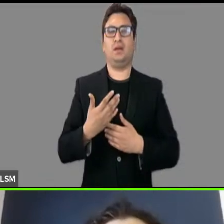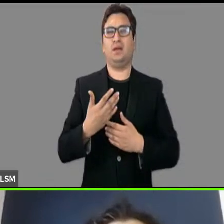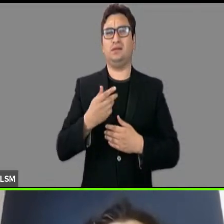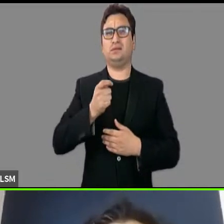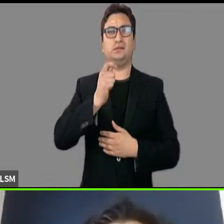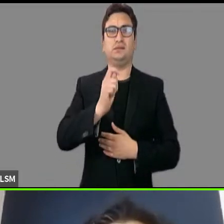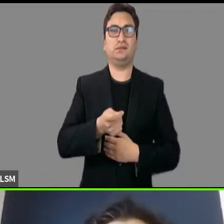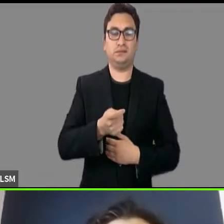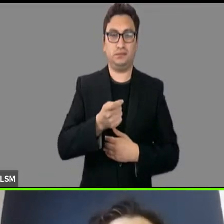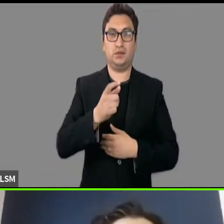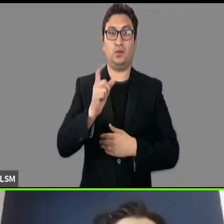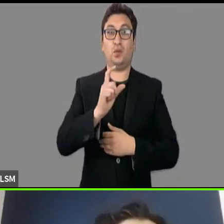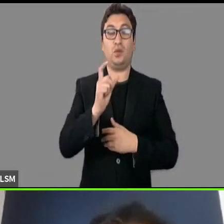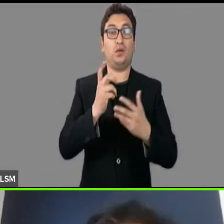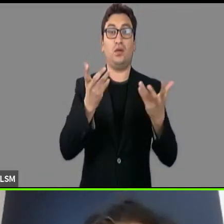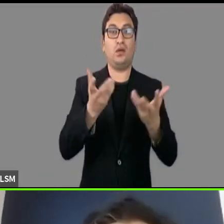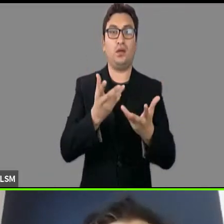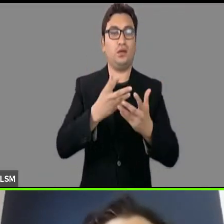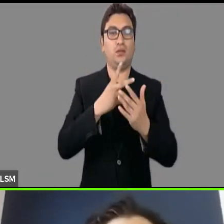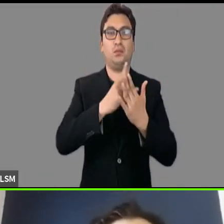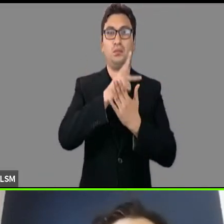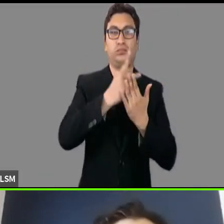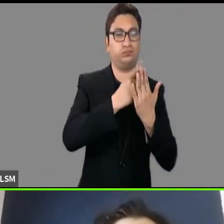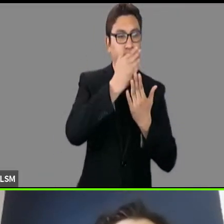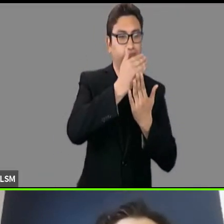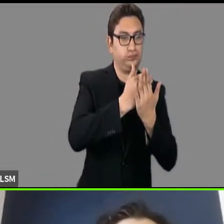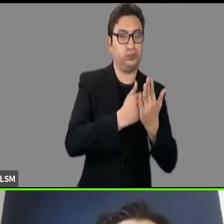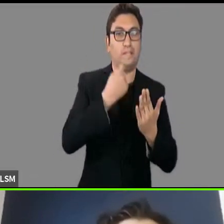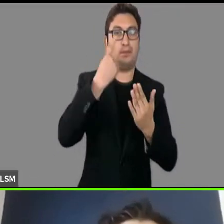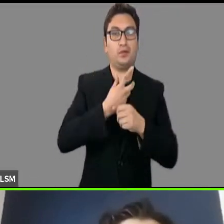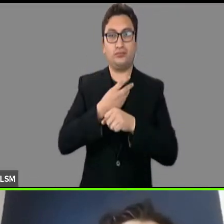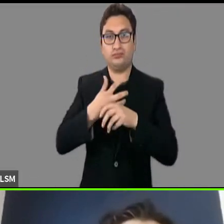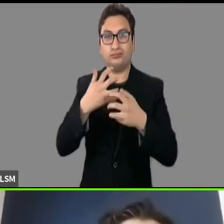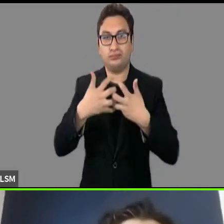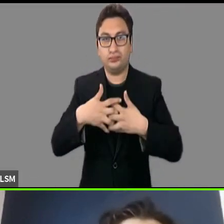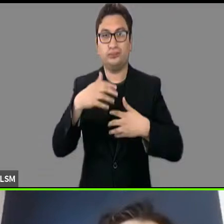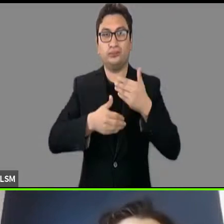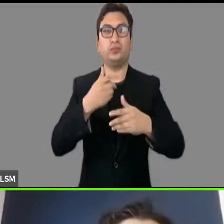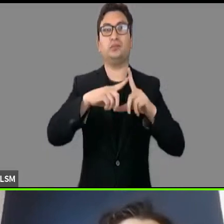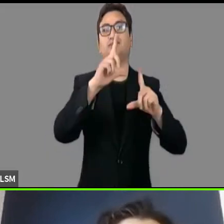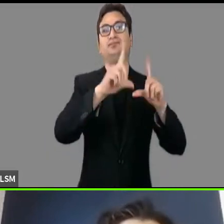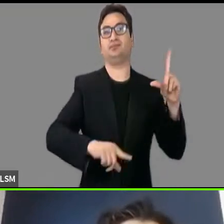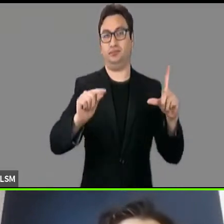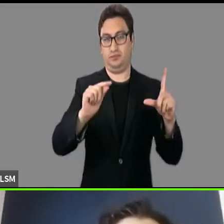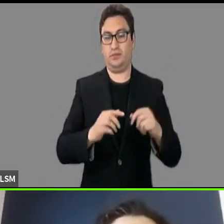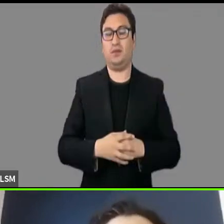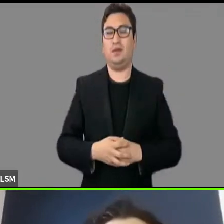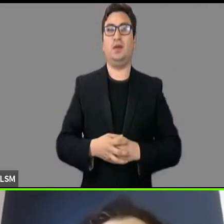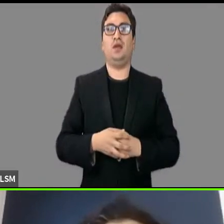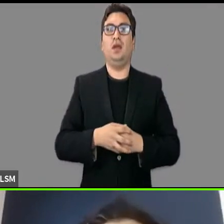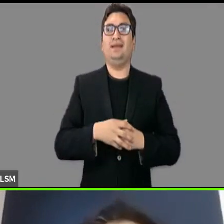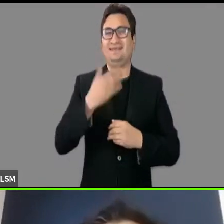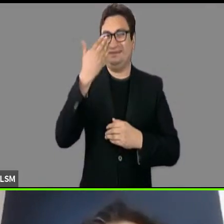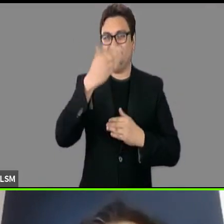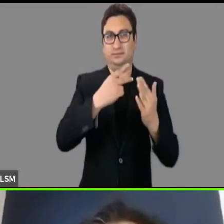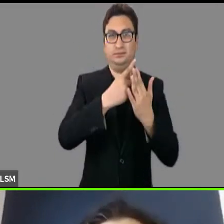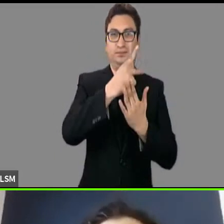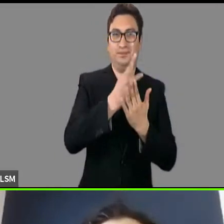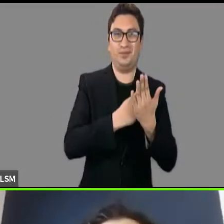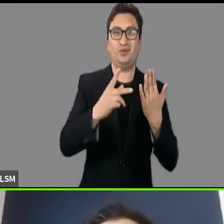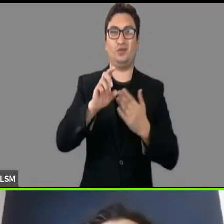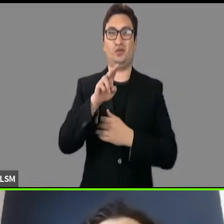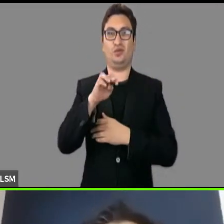ajustes de procedimiento a nivel nacional. Sabemos que este programa piloto de Documenta, que solo toca en este